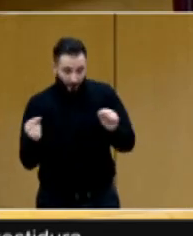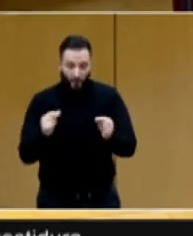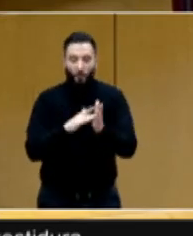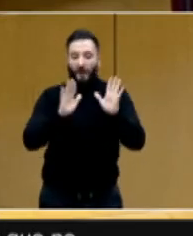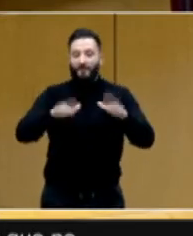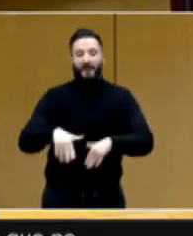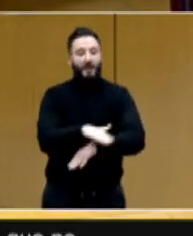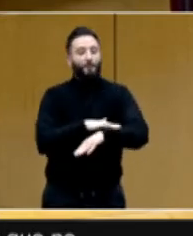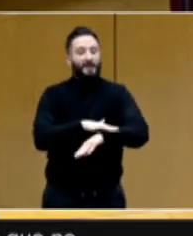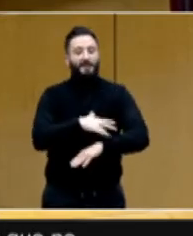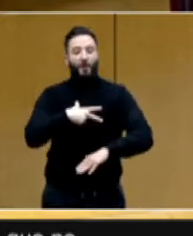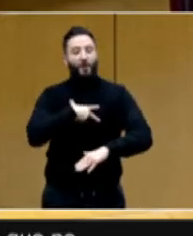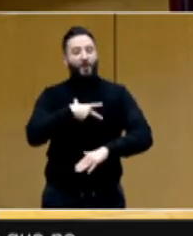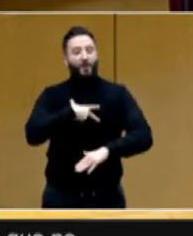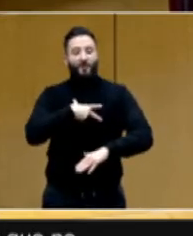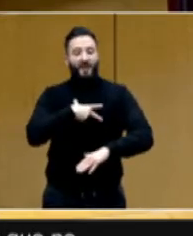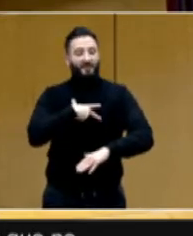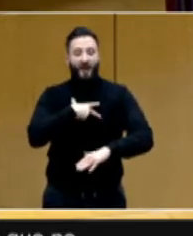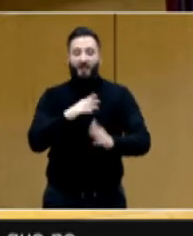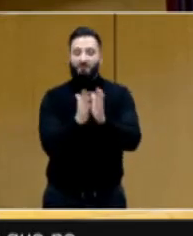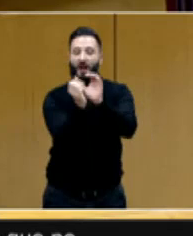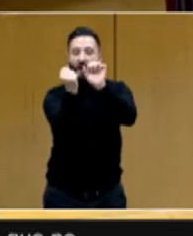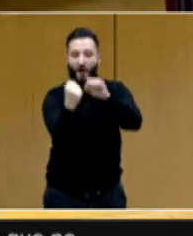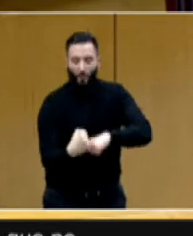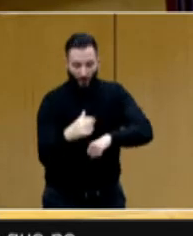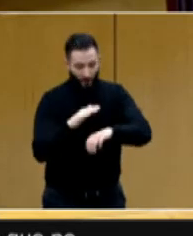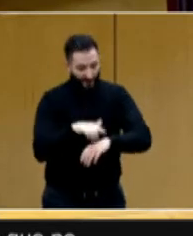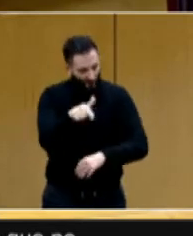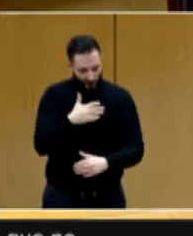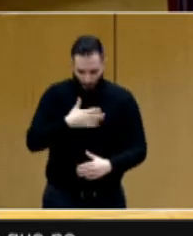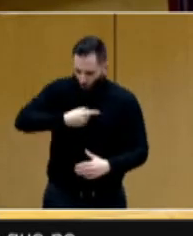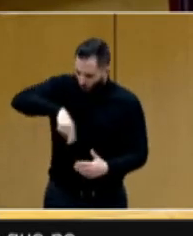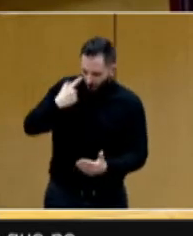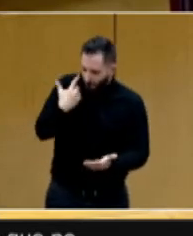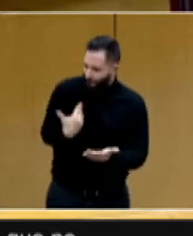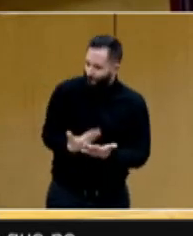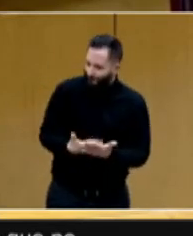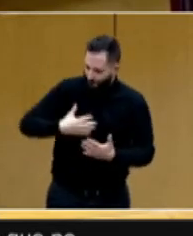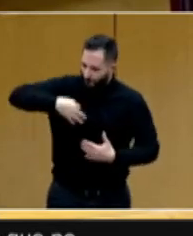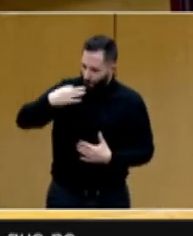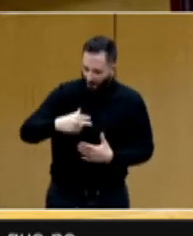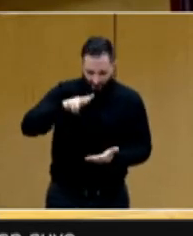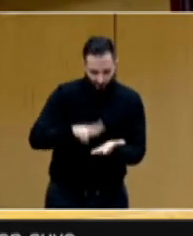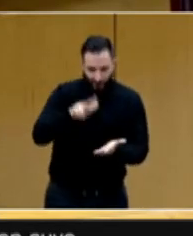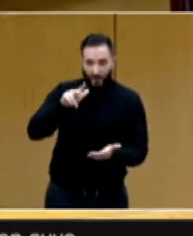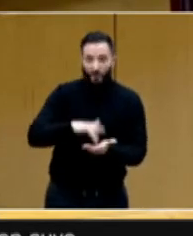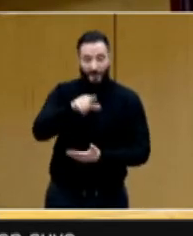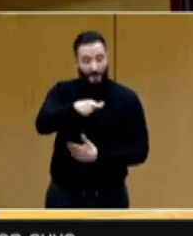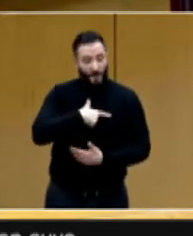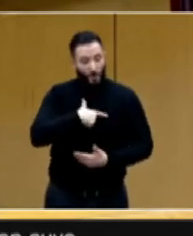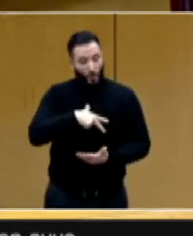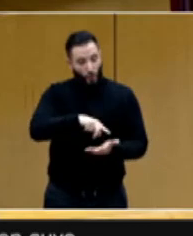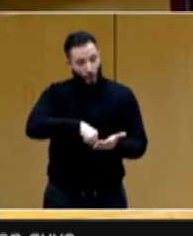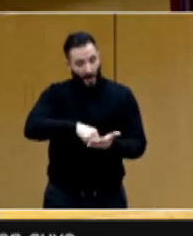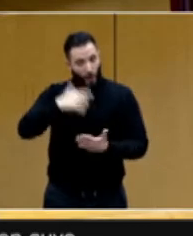que acabar en medidas judiciales nosotros certificamos esa guarda De hecho también lo vienen haciendo notarios y notarios en navarra con el impulso